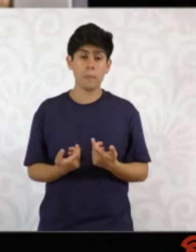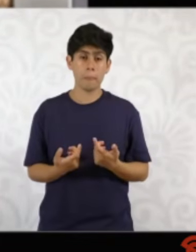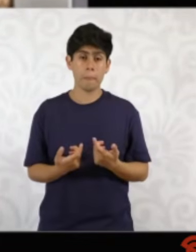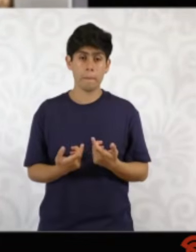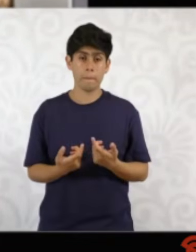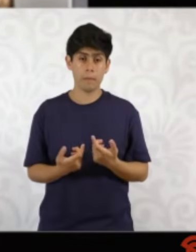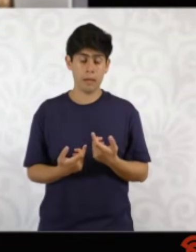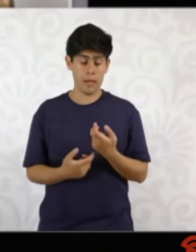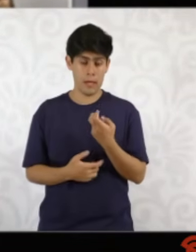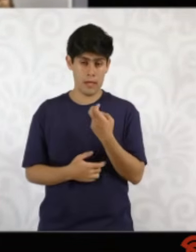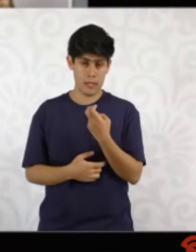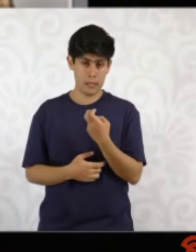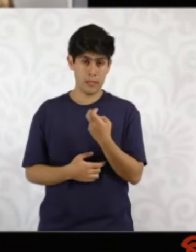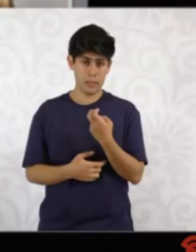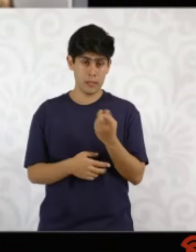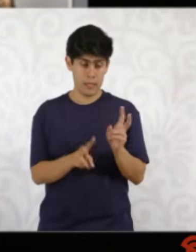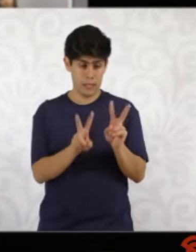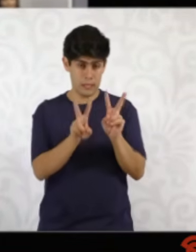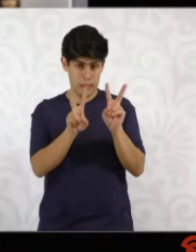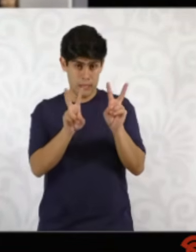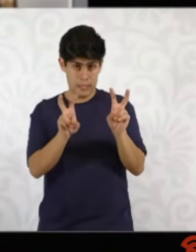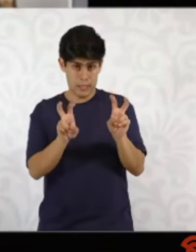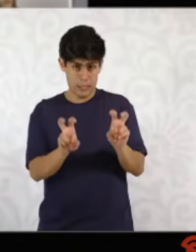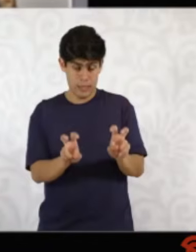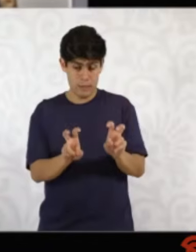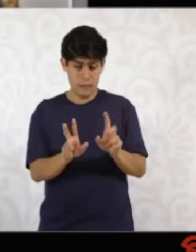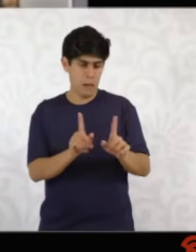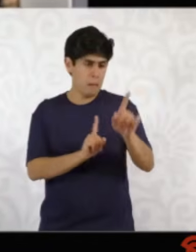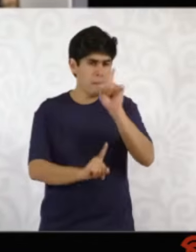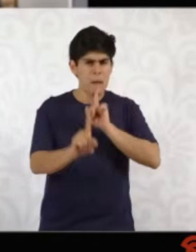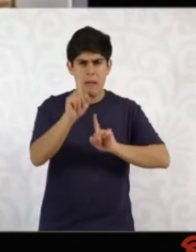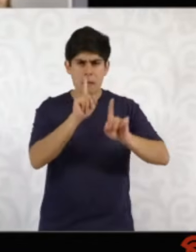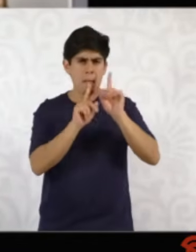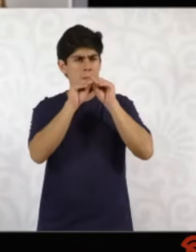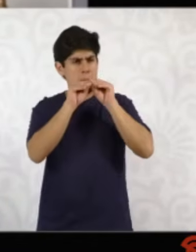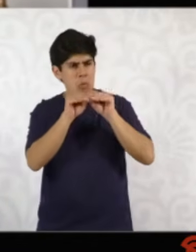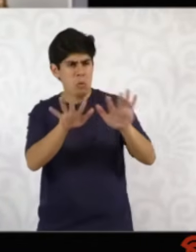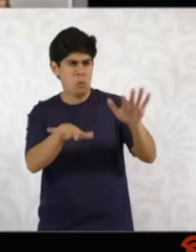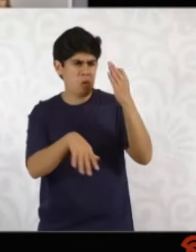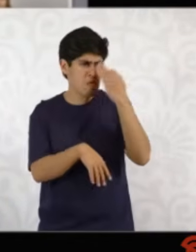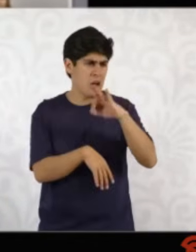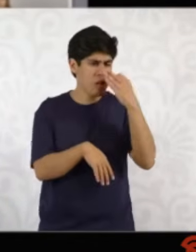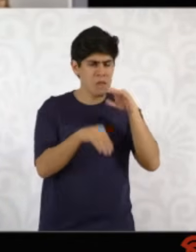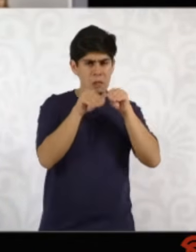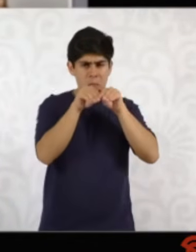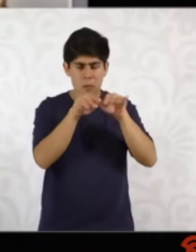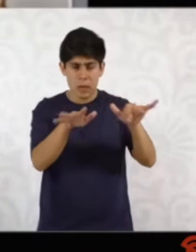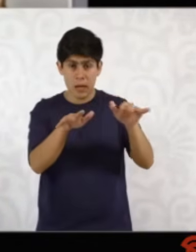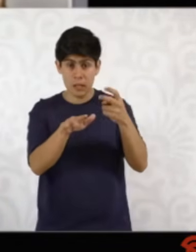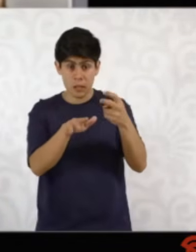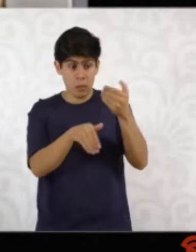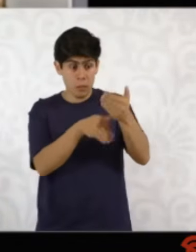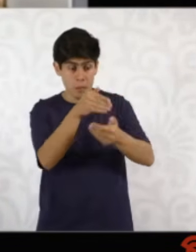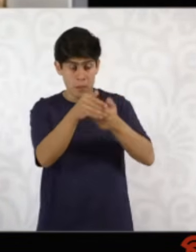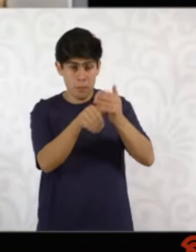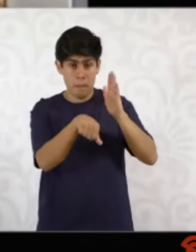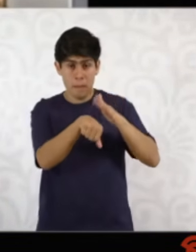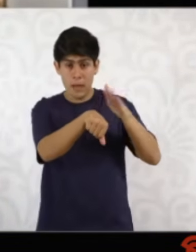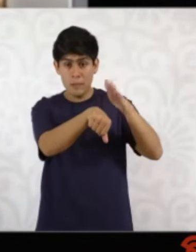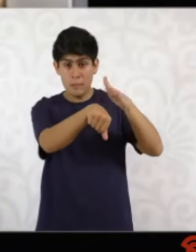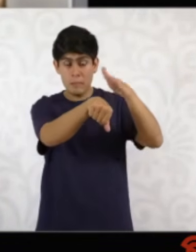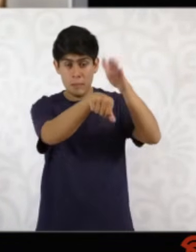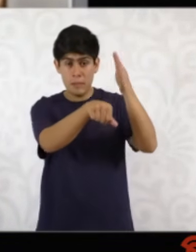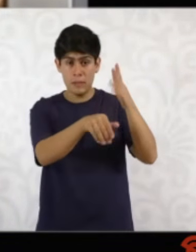también la gravedad de los bulos y de las mentiras que en ocasiones sufrimos es cada vez mayor. Y, por tanto,